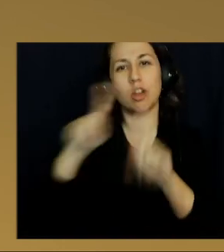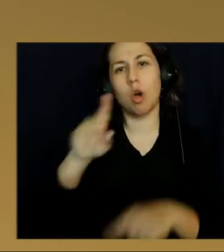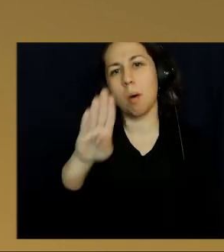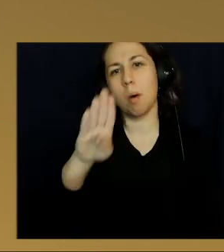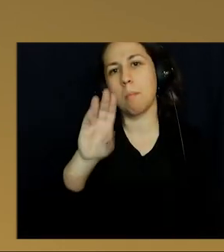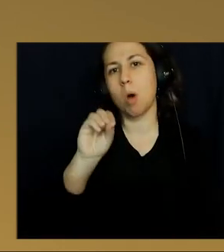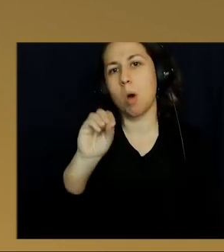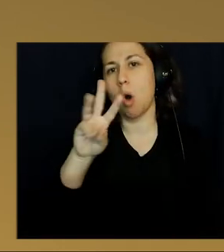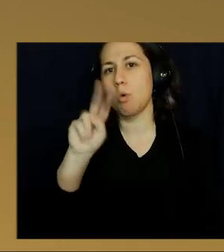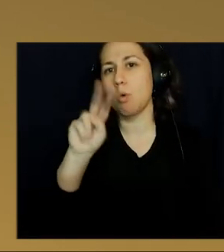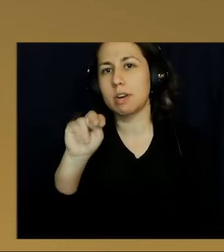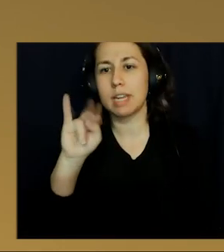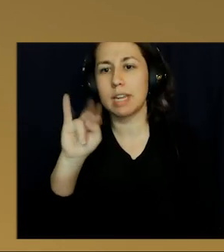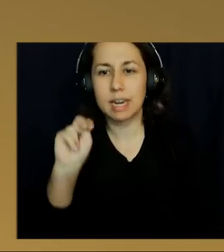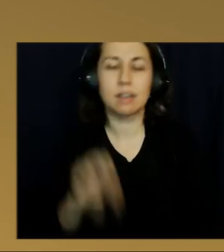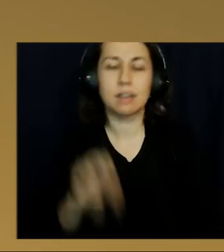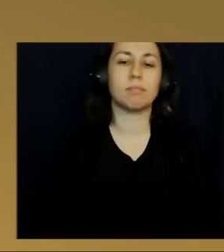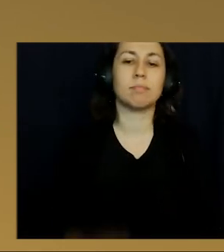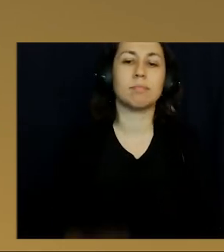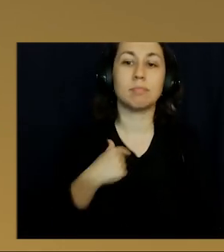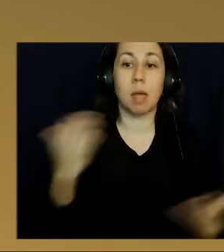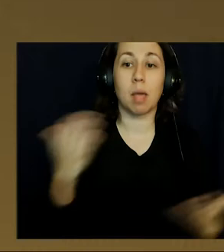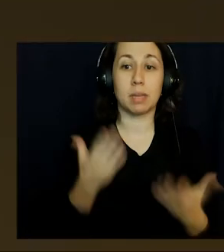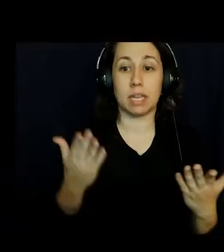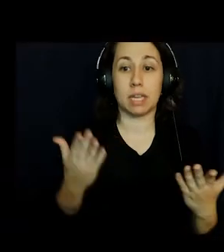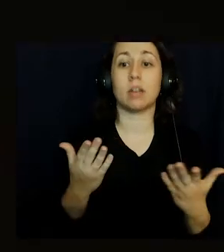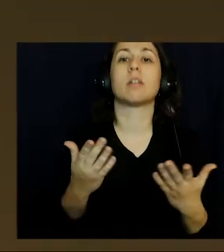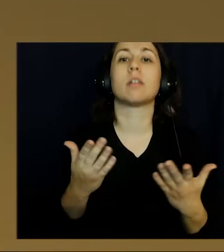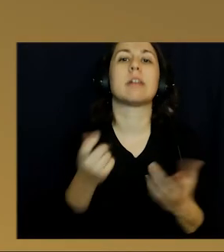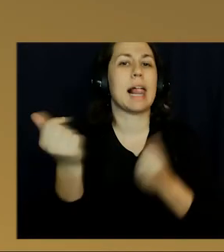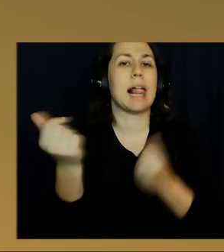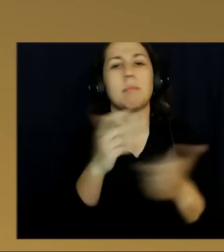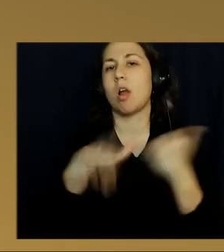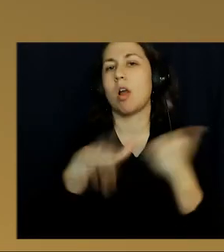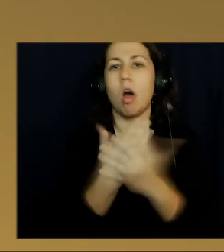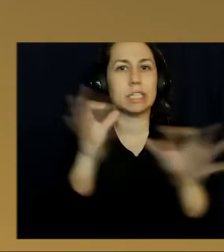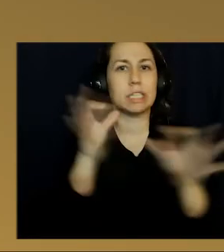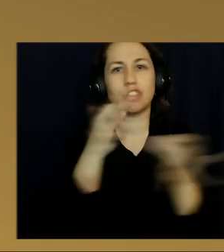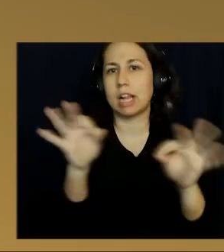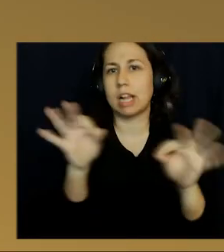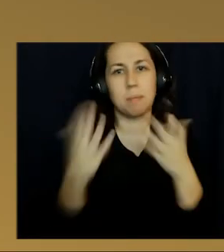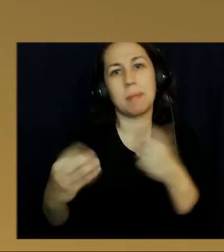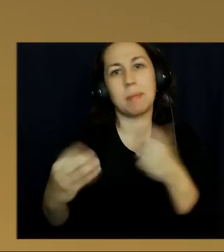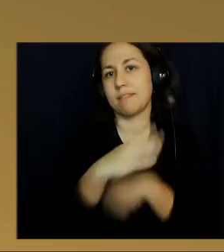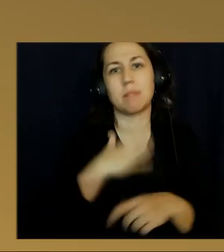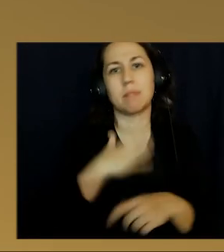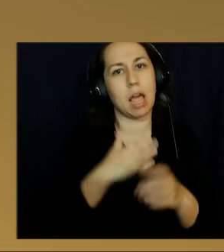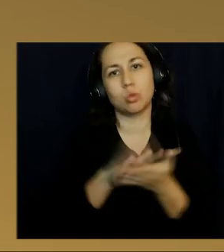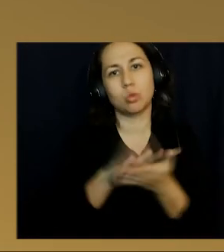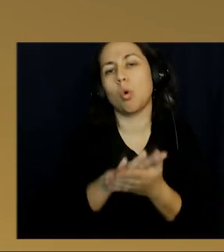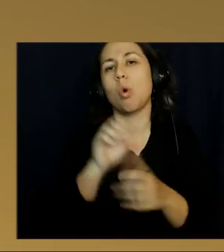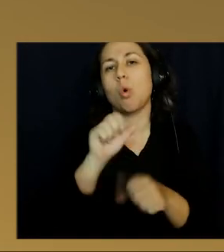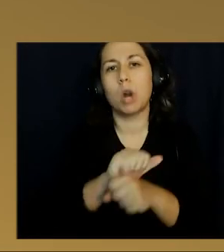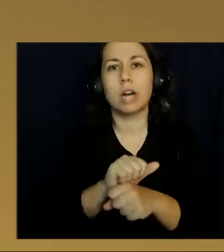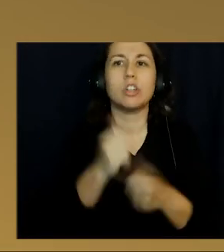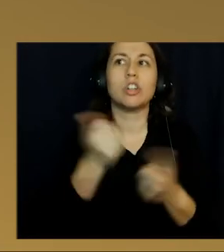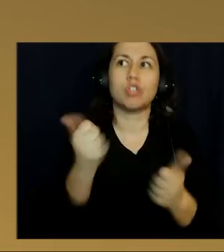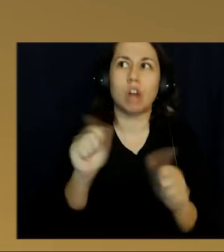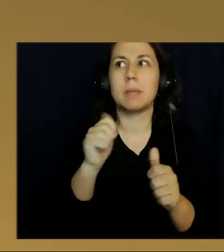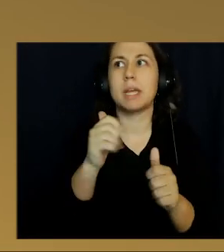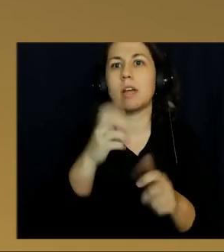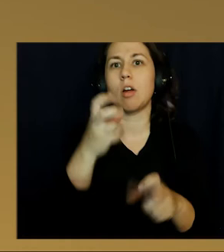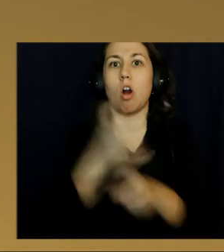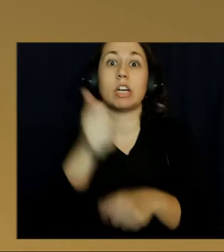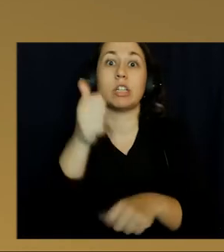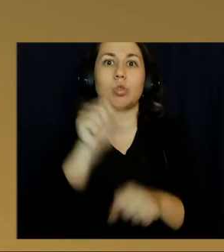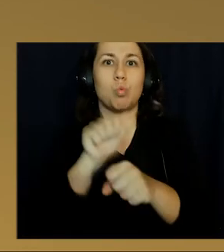excited for what's to come when I go to Bowdoin. Llegué aquí al eliminar distracciones que puedan afectar mi trabajo